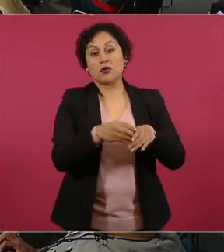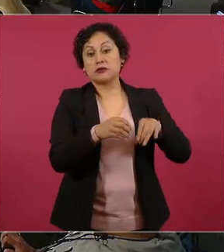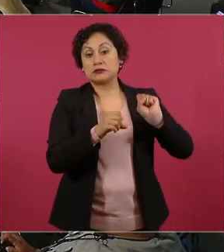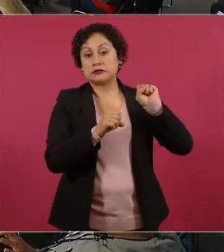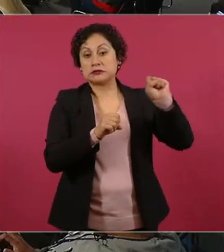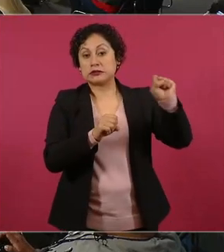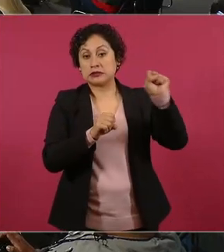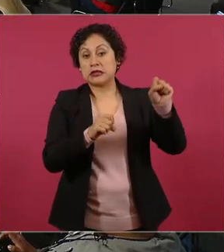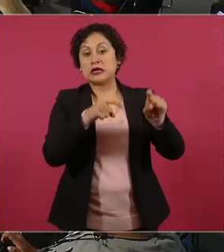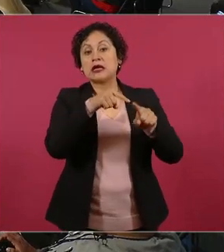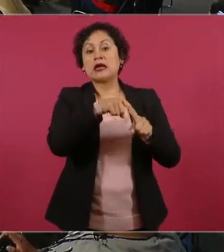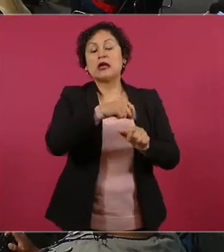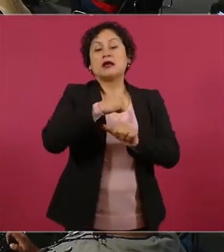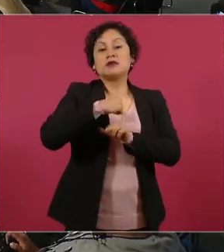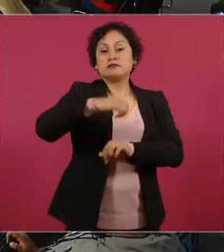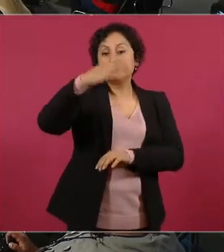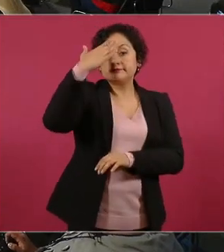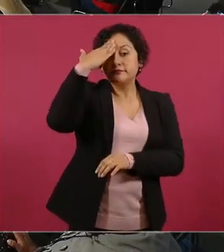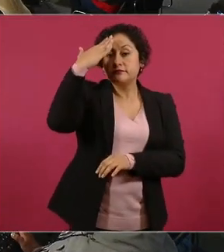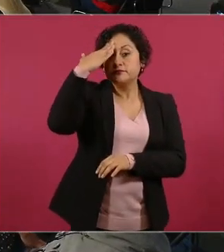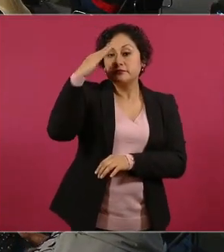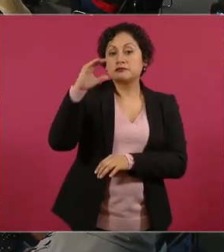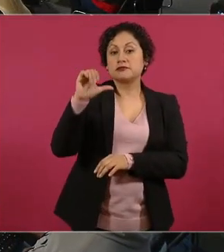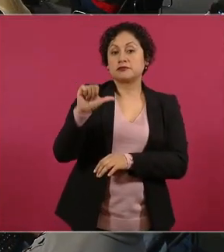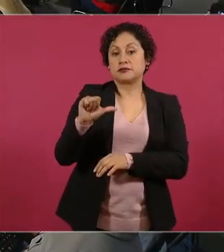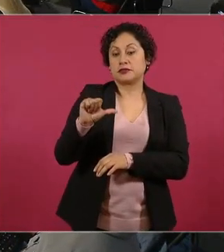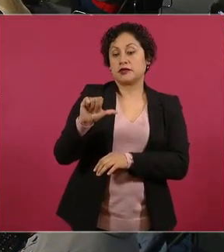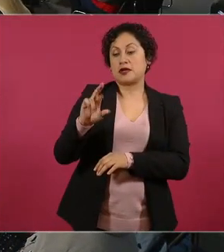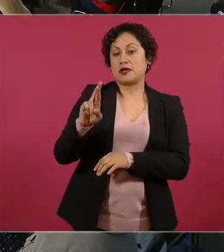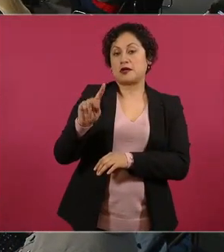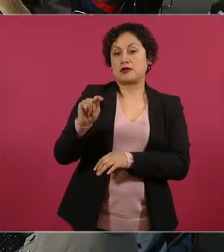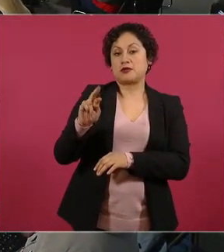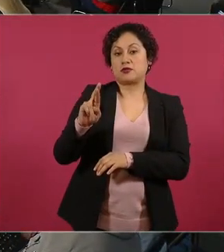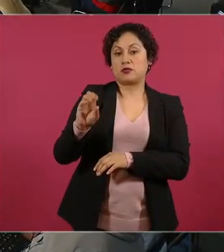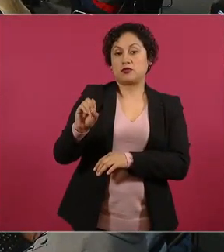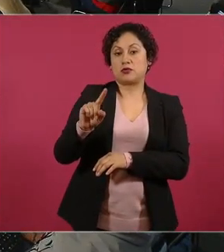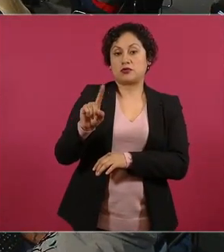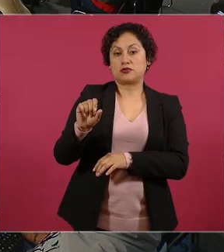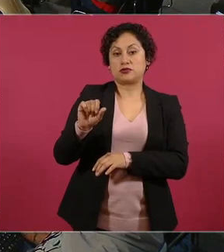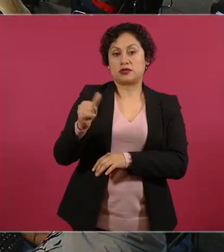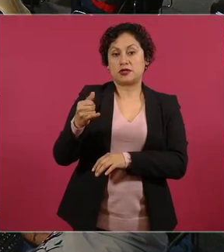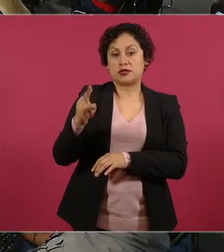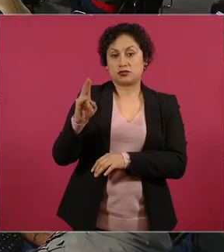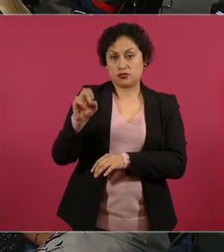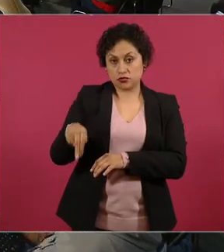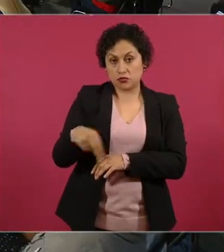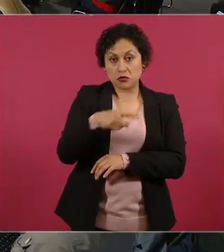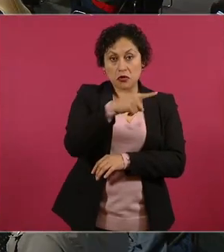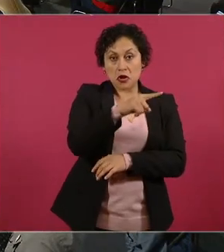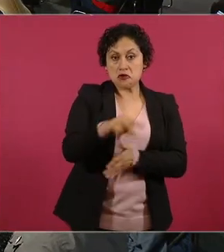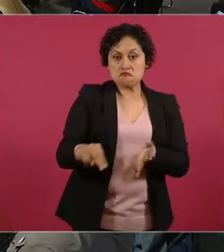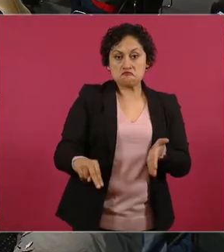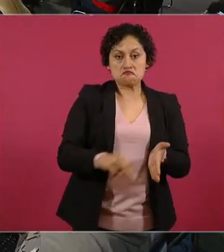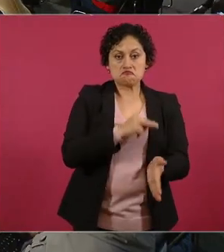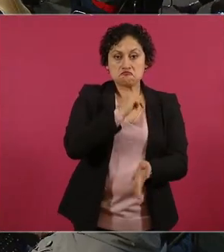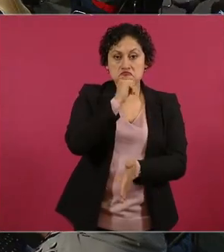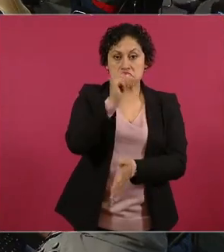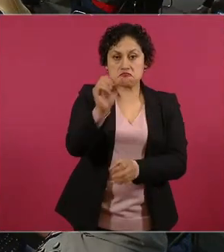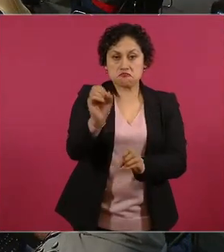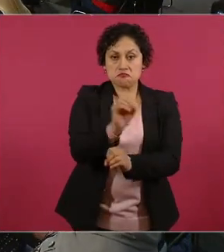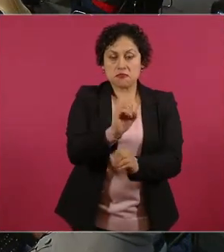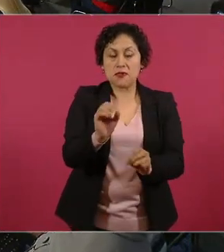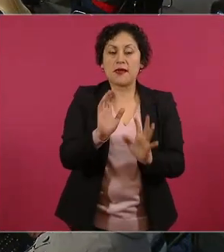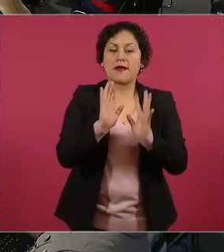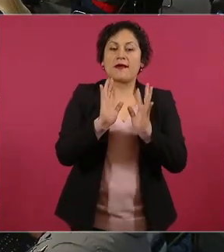es encabezado por Arturo Sayún, no ha firmado. Pese a que ya se